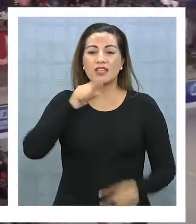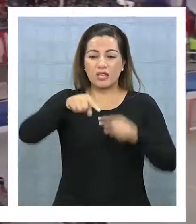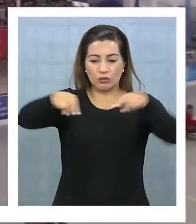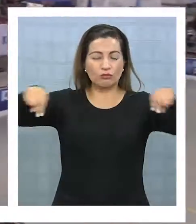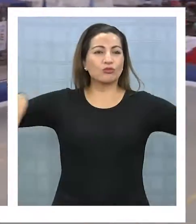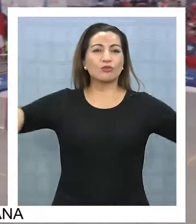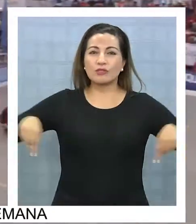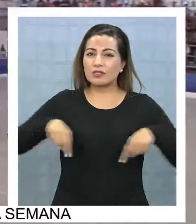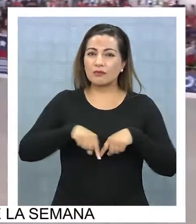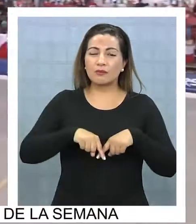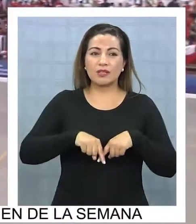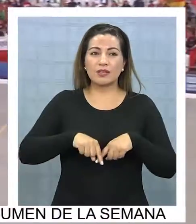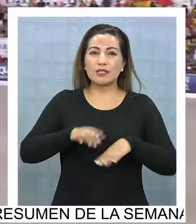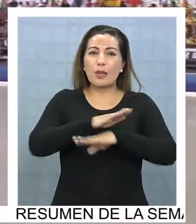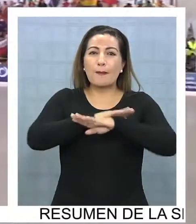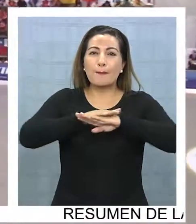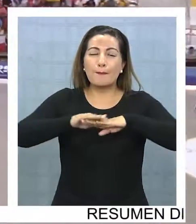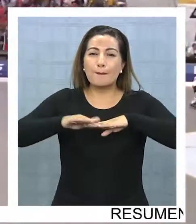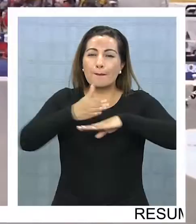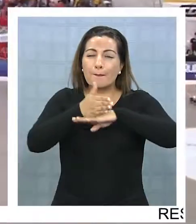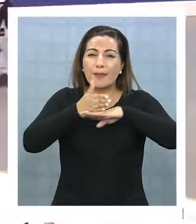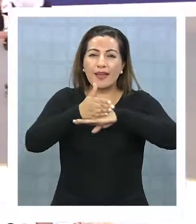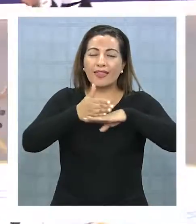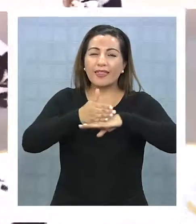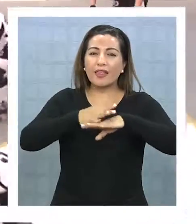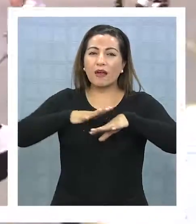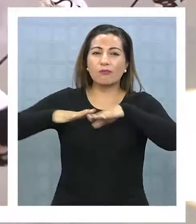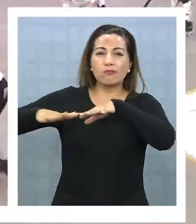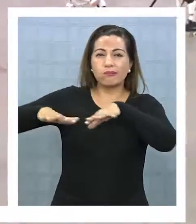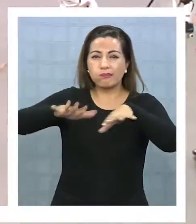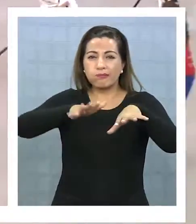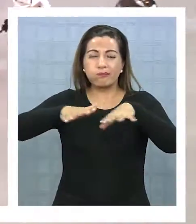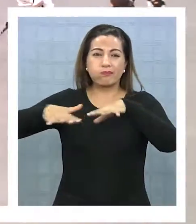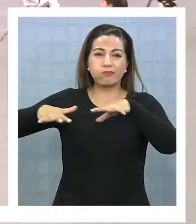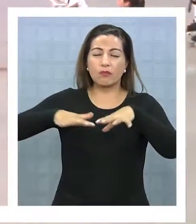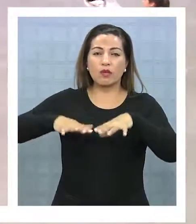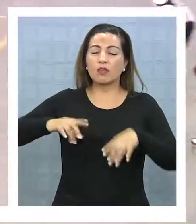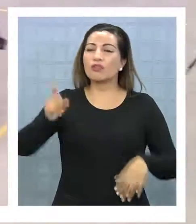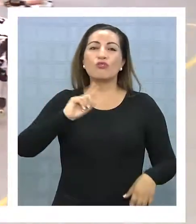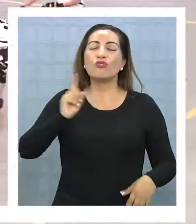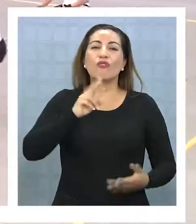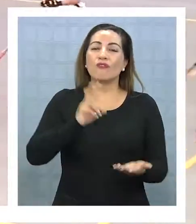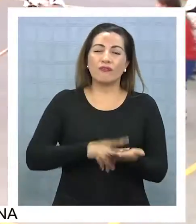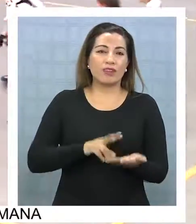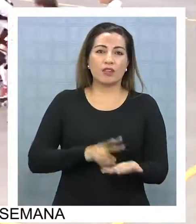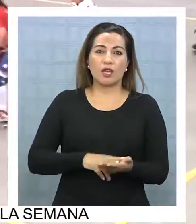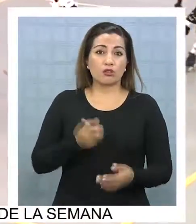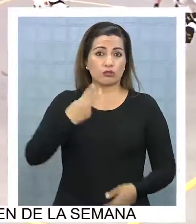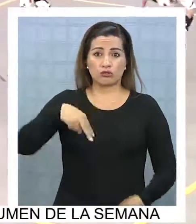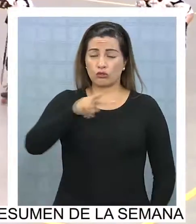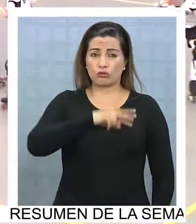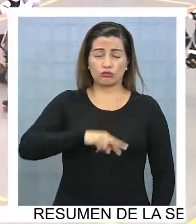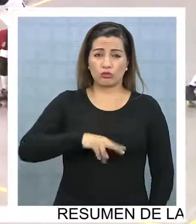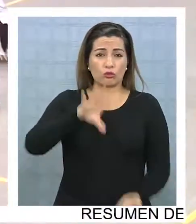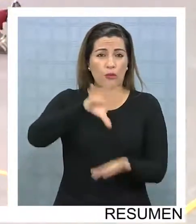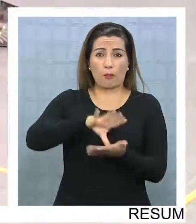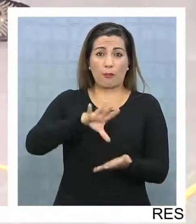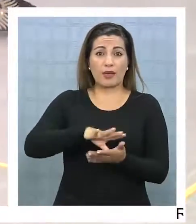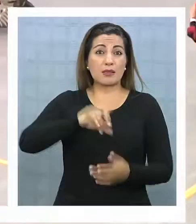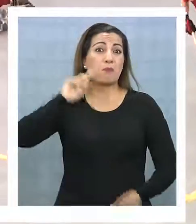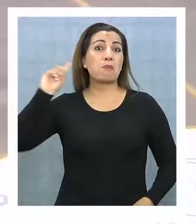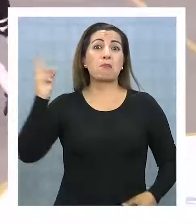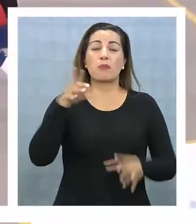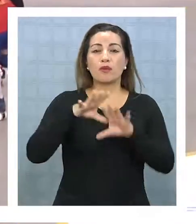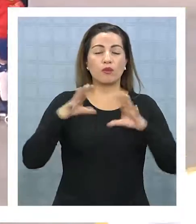climatizado con un piso de madera flotante, con toda la... pero no es nuestra realidad. Nosotros no somos un país económicamente del primer